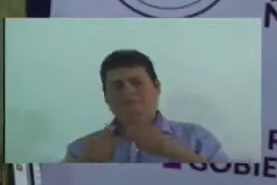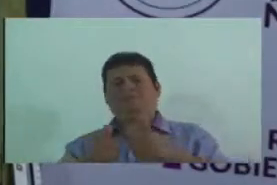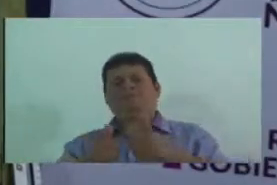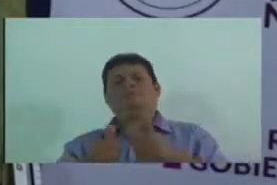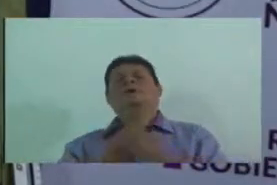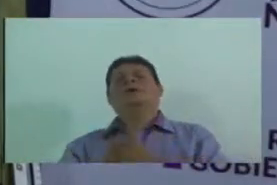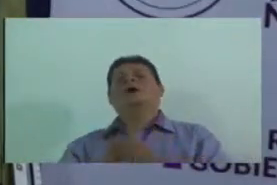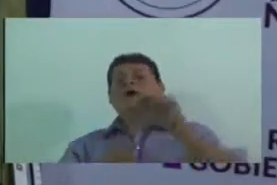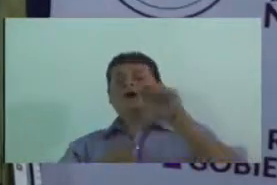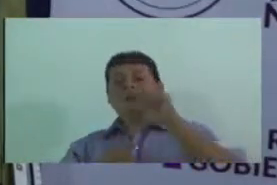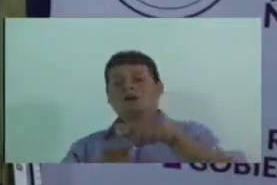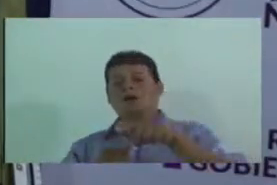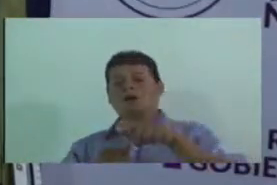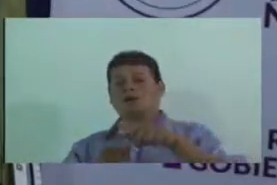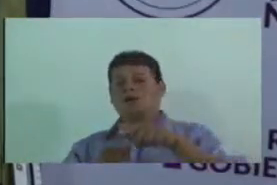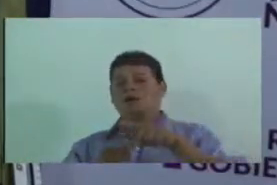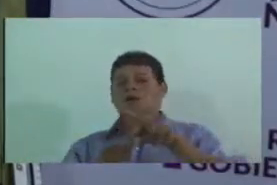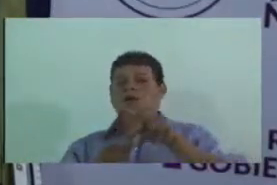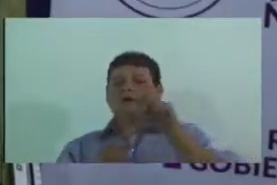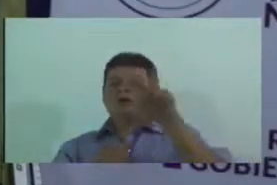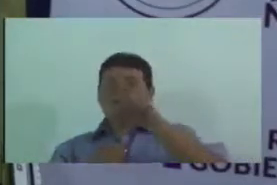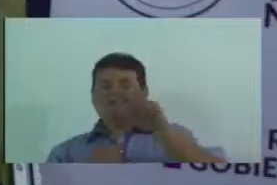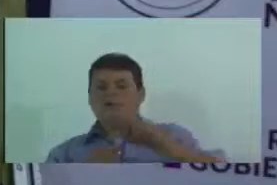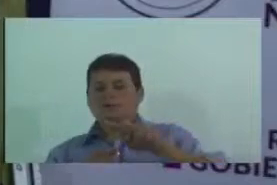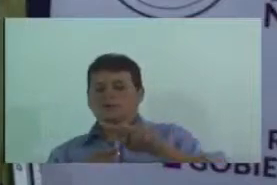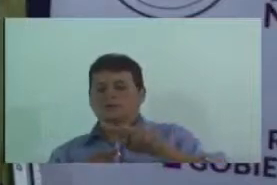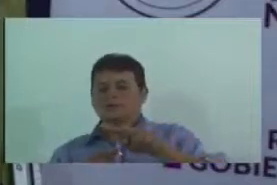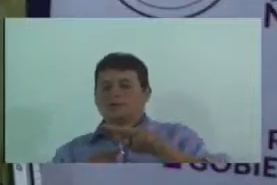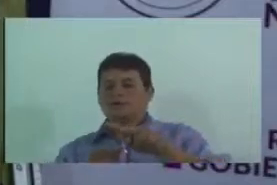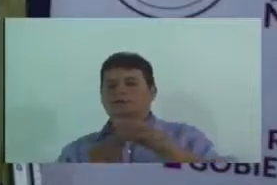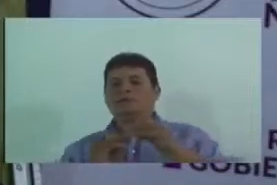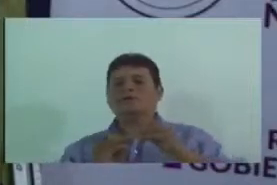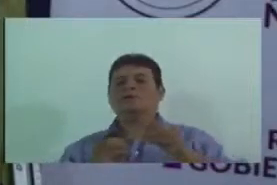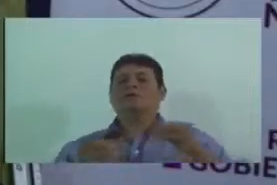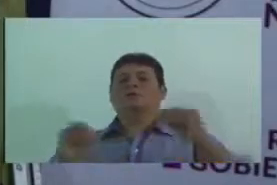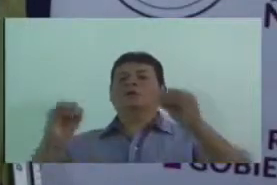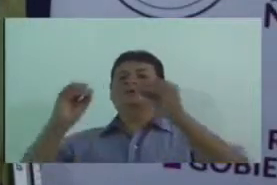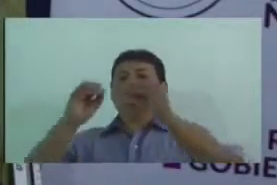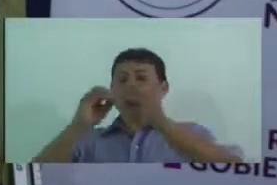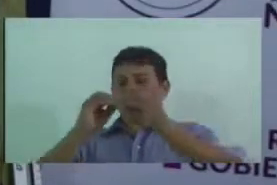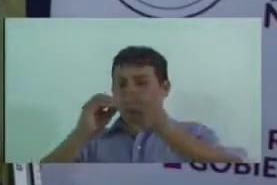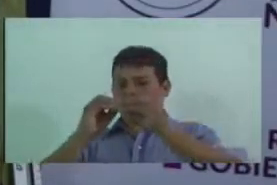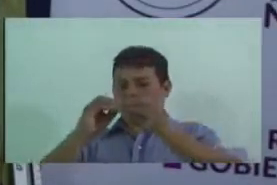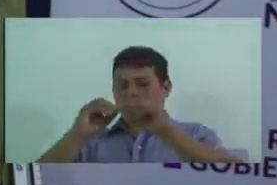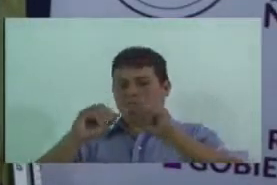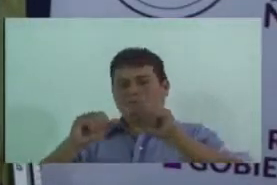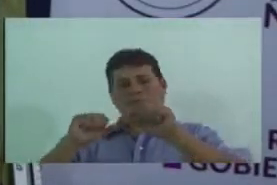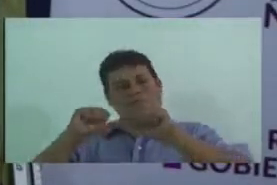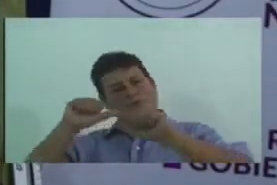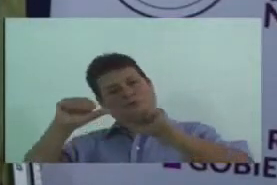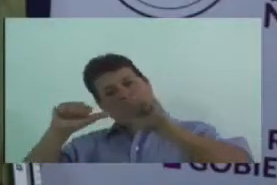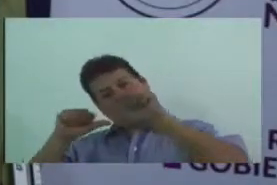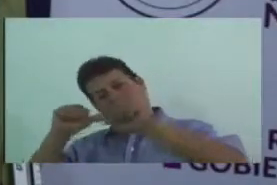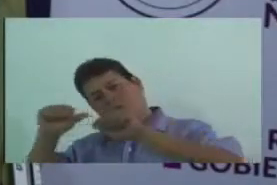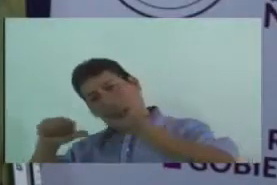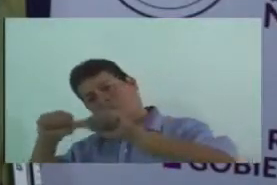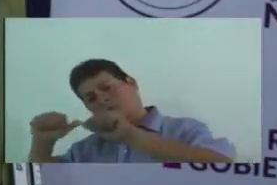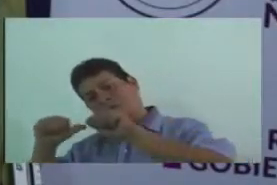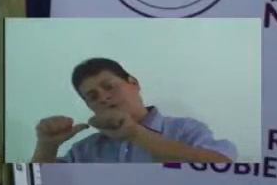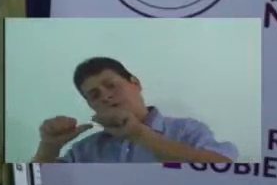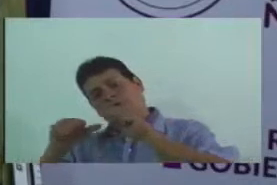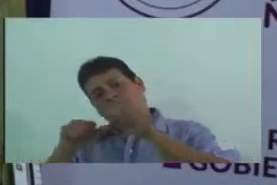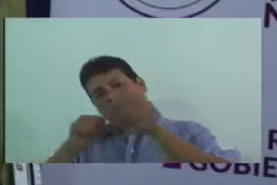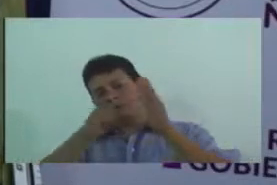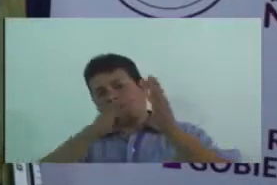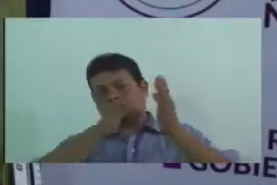misma abertura, sin que esto se haya movido, ubicamos la punta del compás ahí donde hemos marcado.